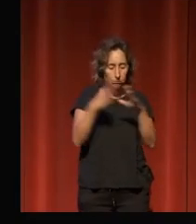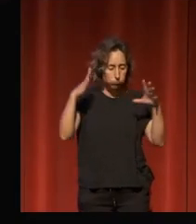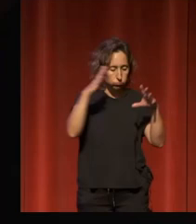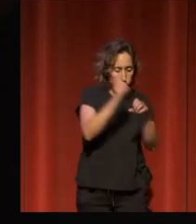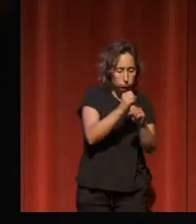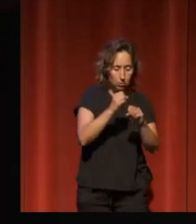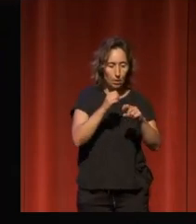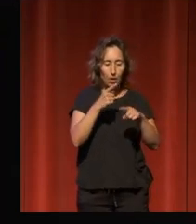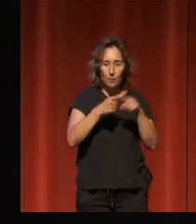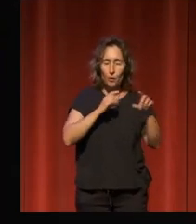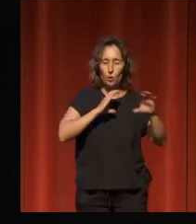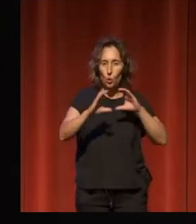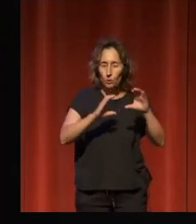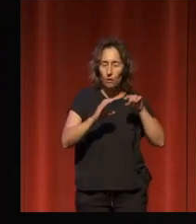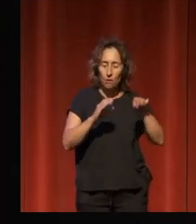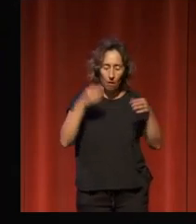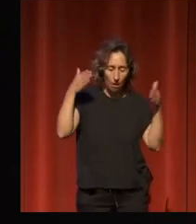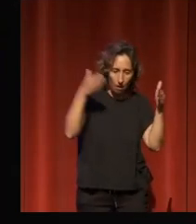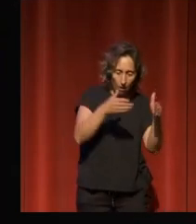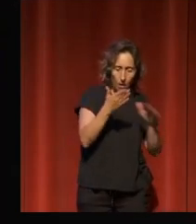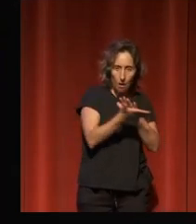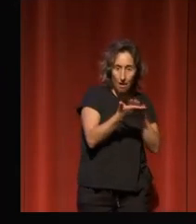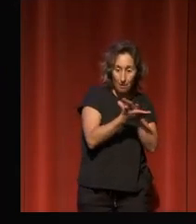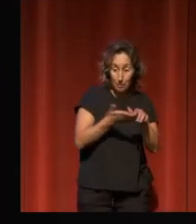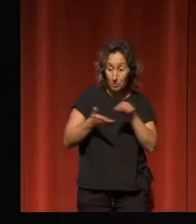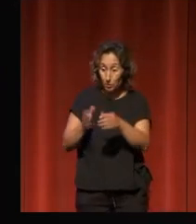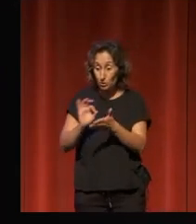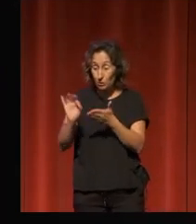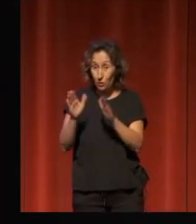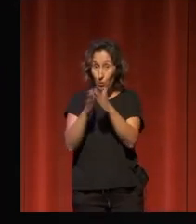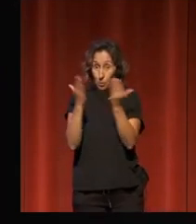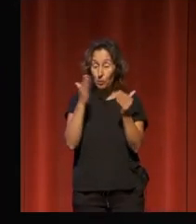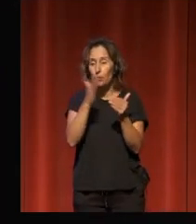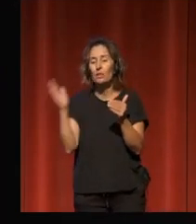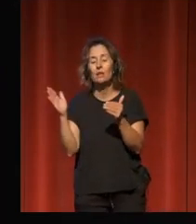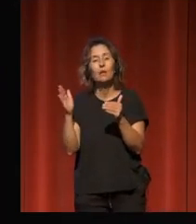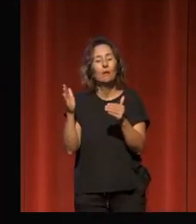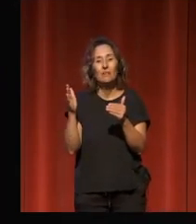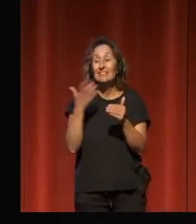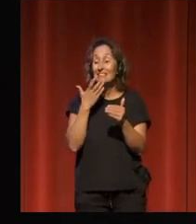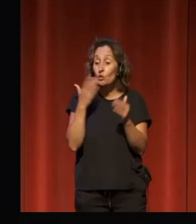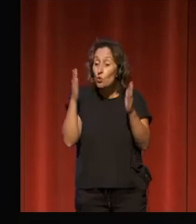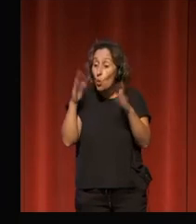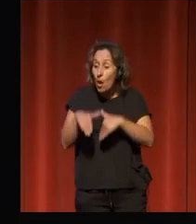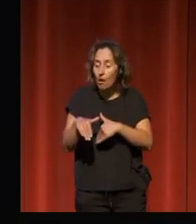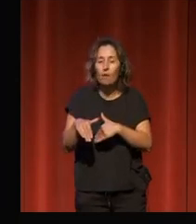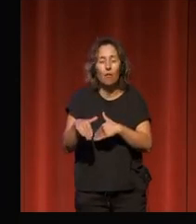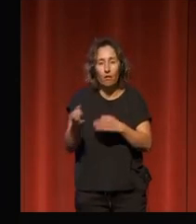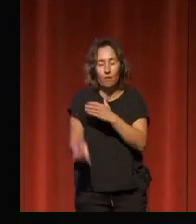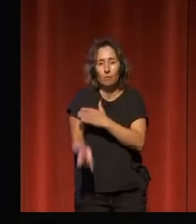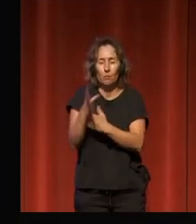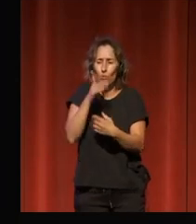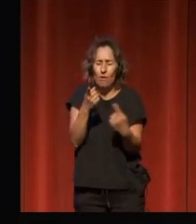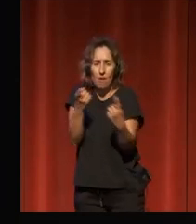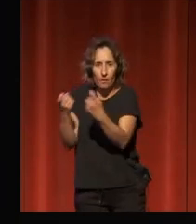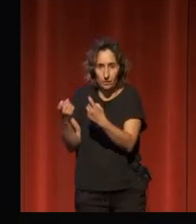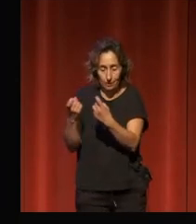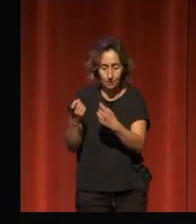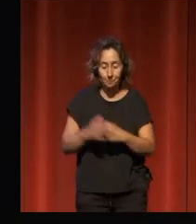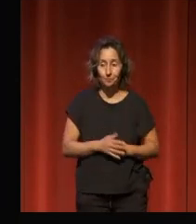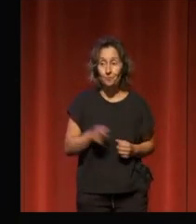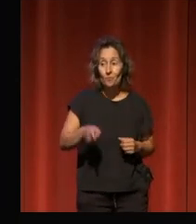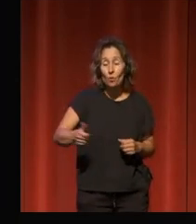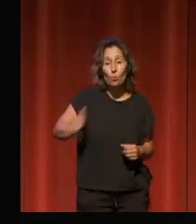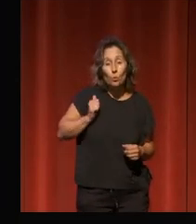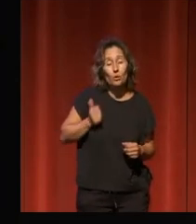de los medios pero este servicio es tan necesario que si no existiera habría que inventarlo por eso pues también quiero aprovechar esta